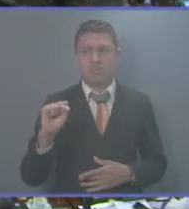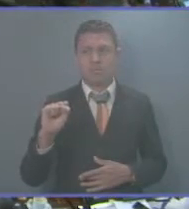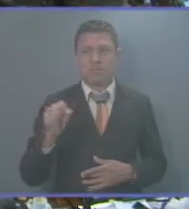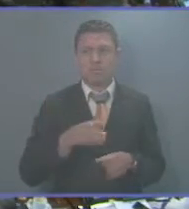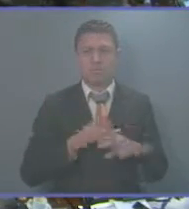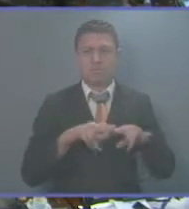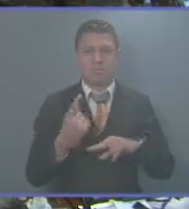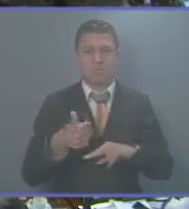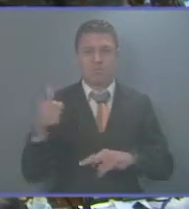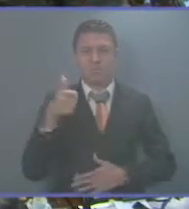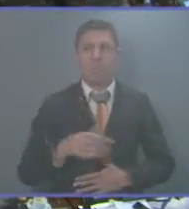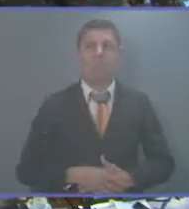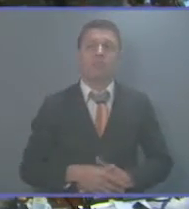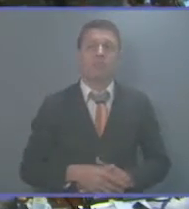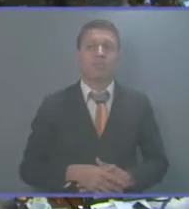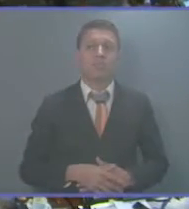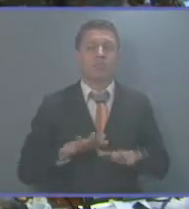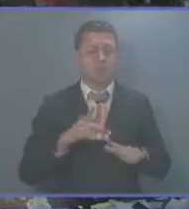Muchas gracias, presidente.